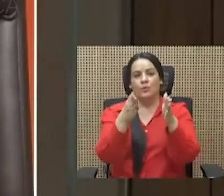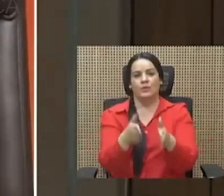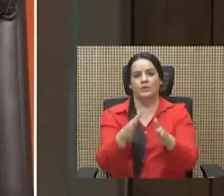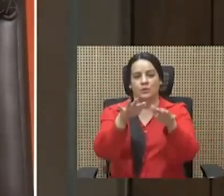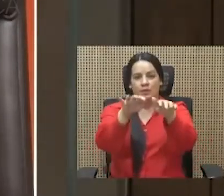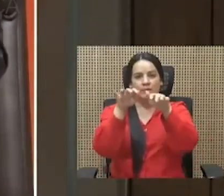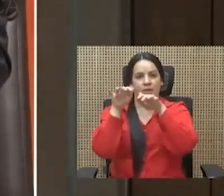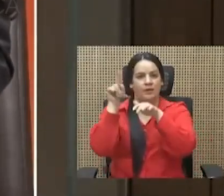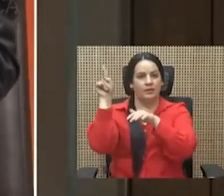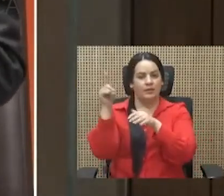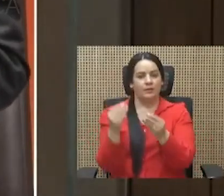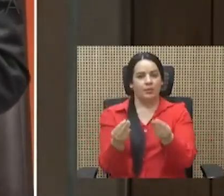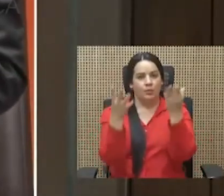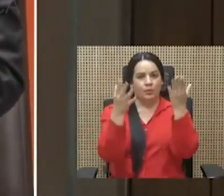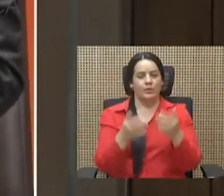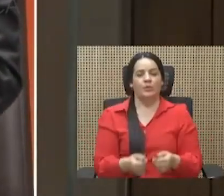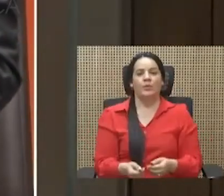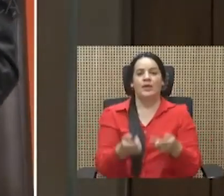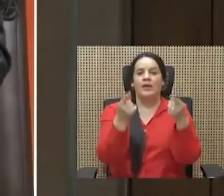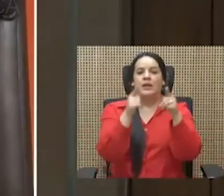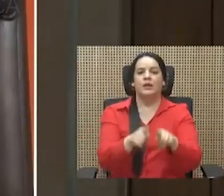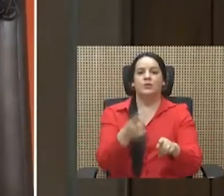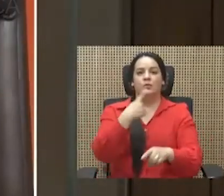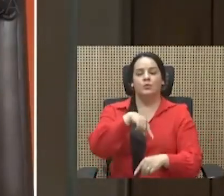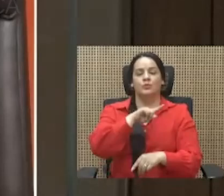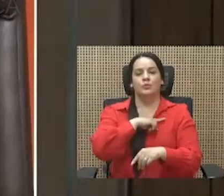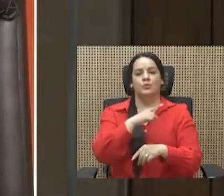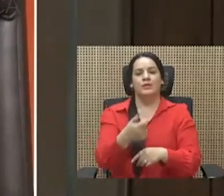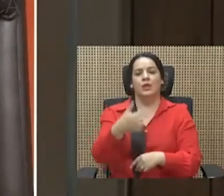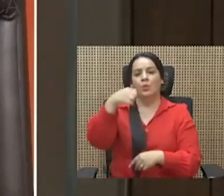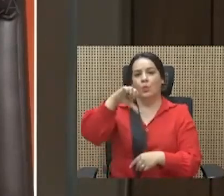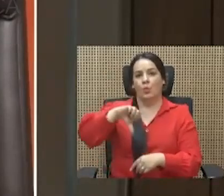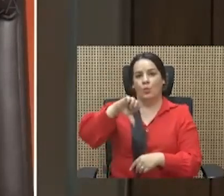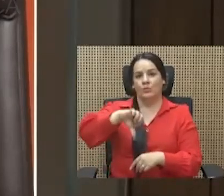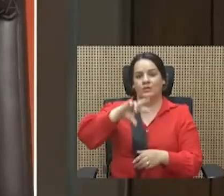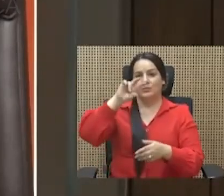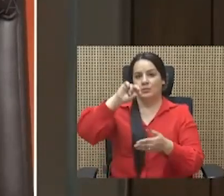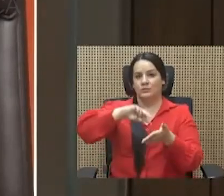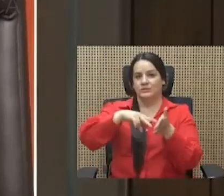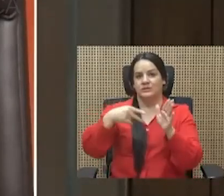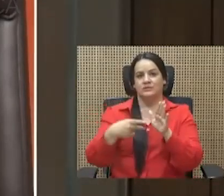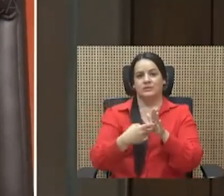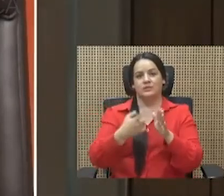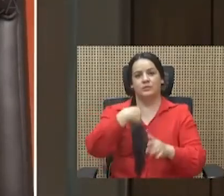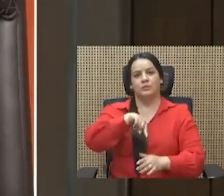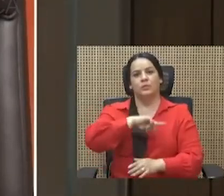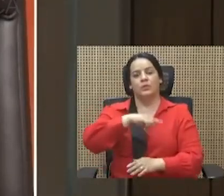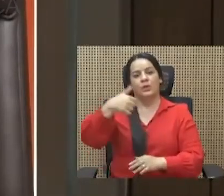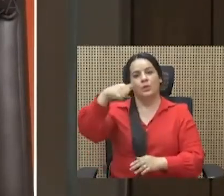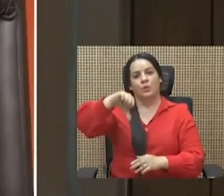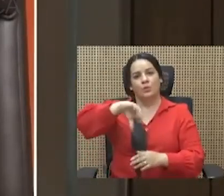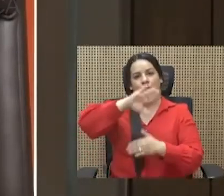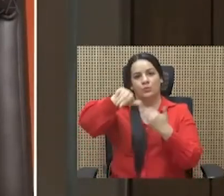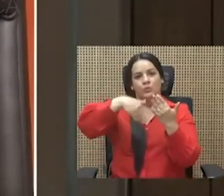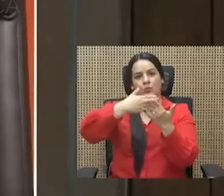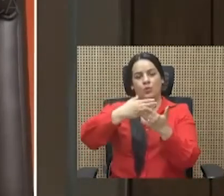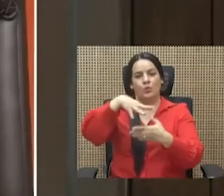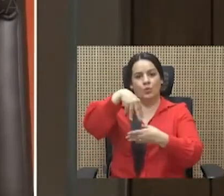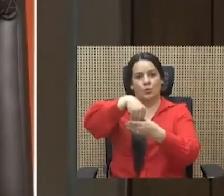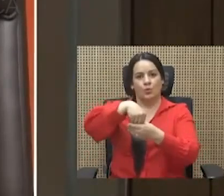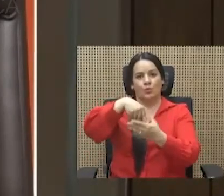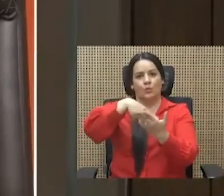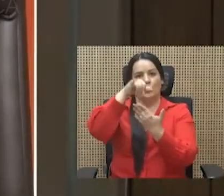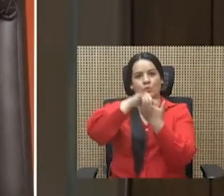El hecho de que estemos en contra no quiere decir que estemos en contra de todo lo que contiene el proyecto de ley